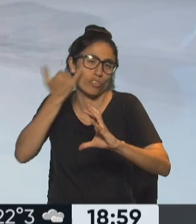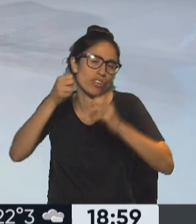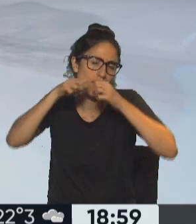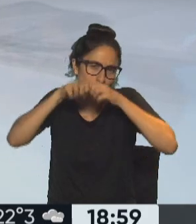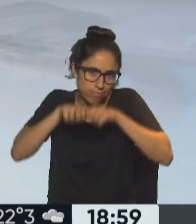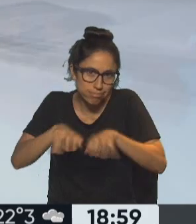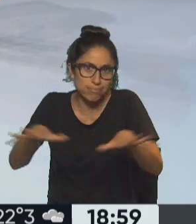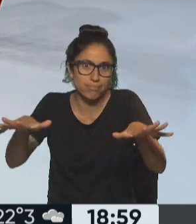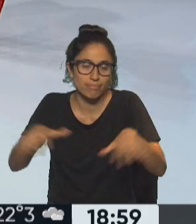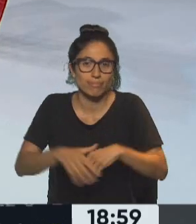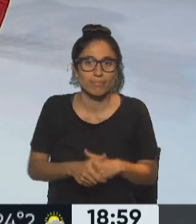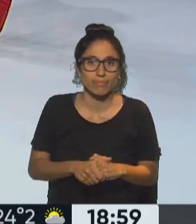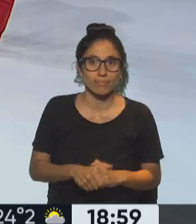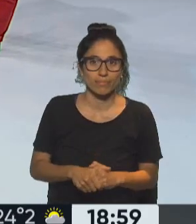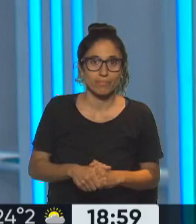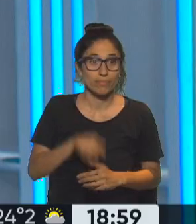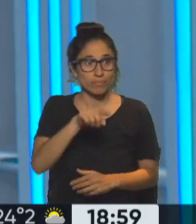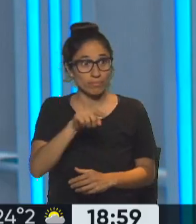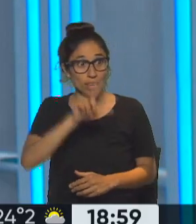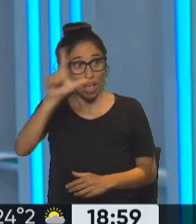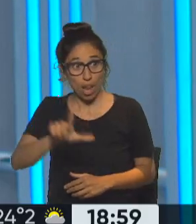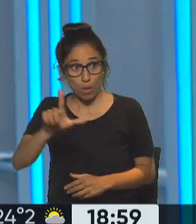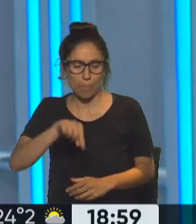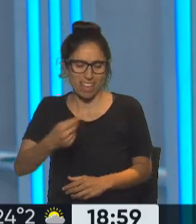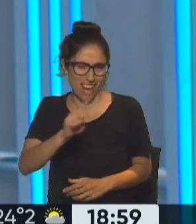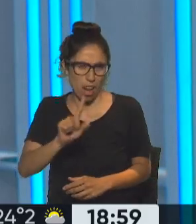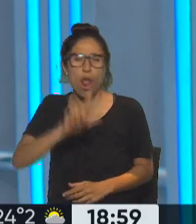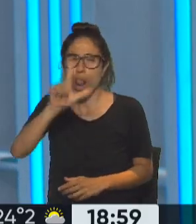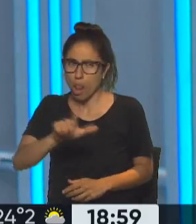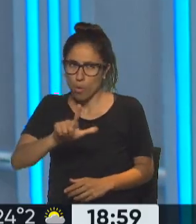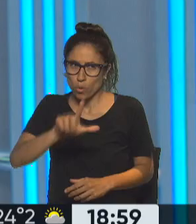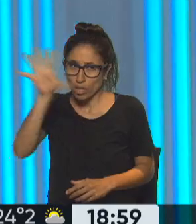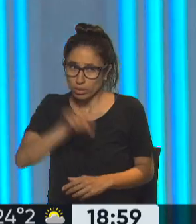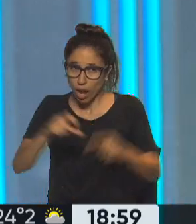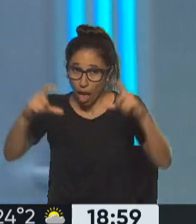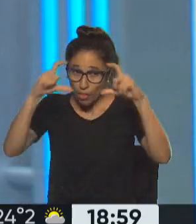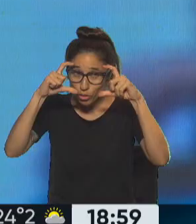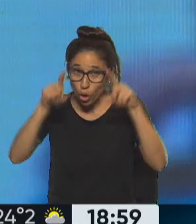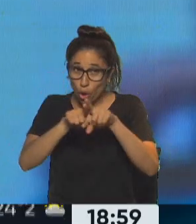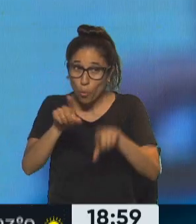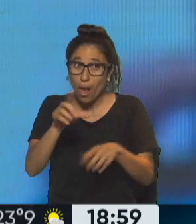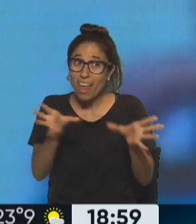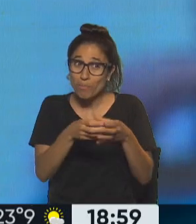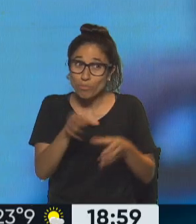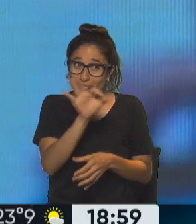Pero el lunes vas a venir con los anteojos de la mosca. En el próximo bloque, si quieres. Si un corte.